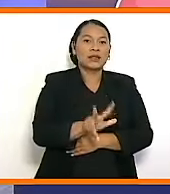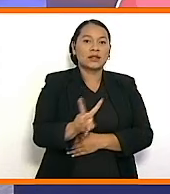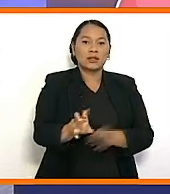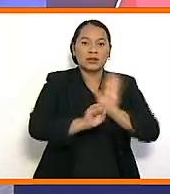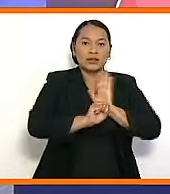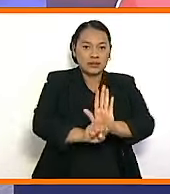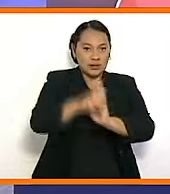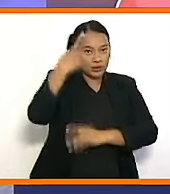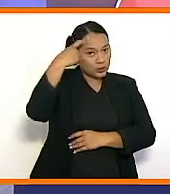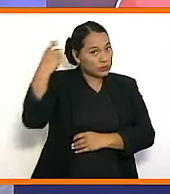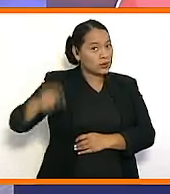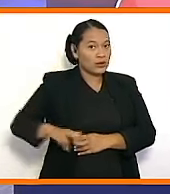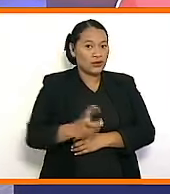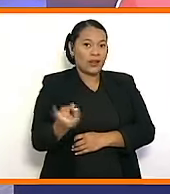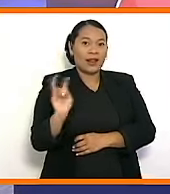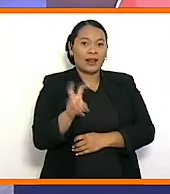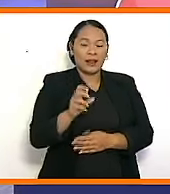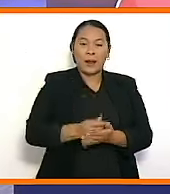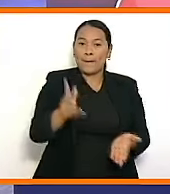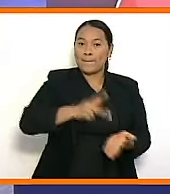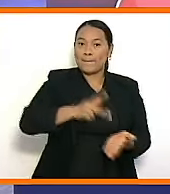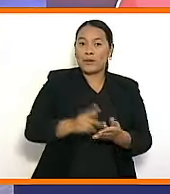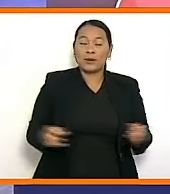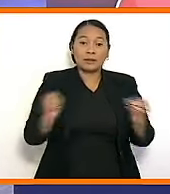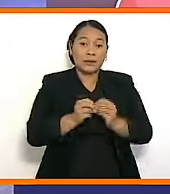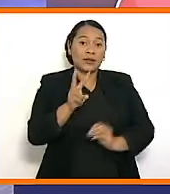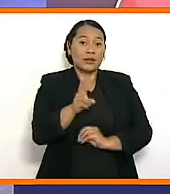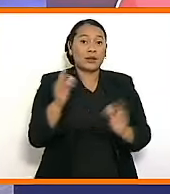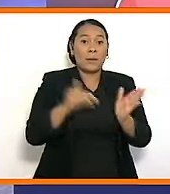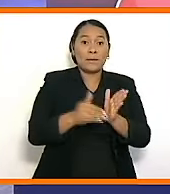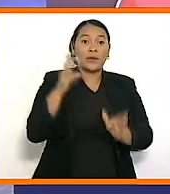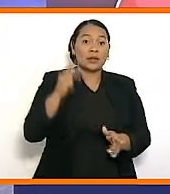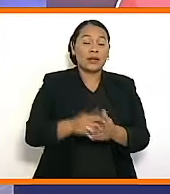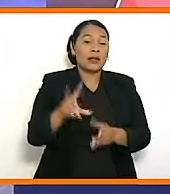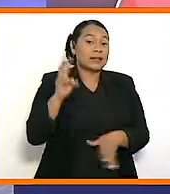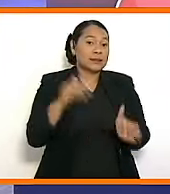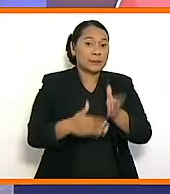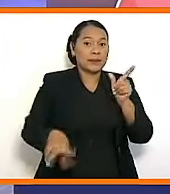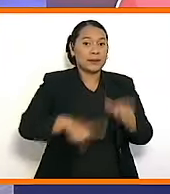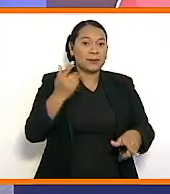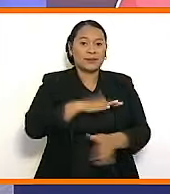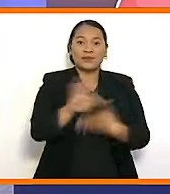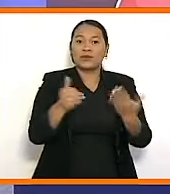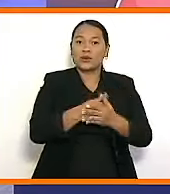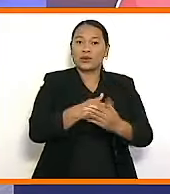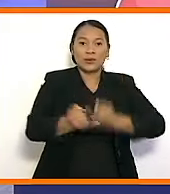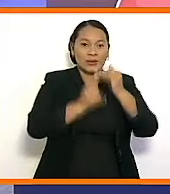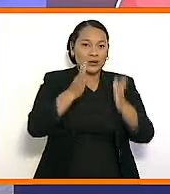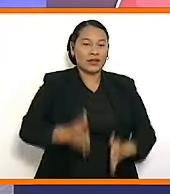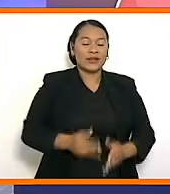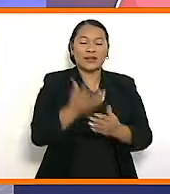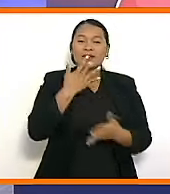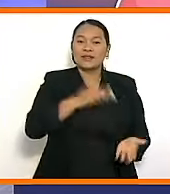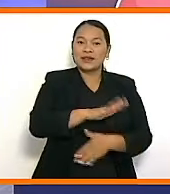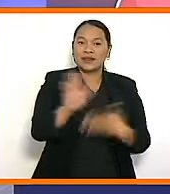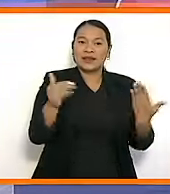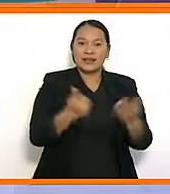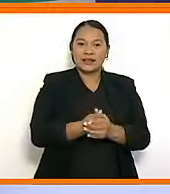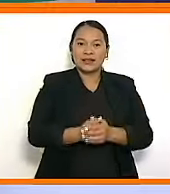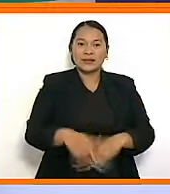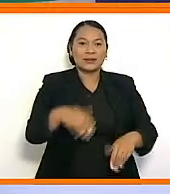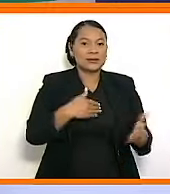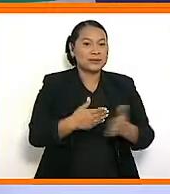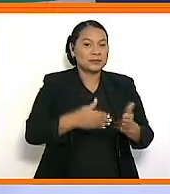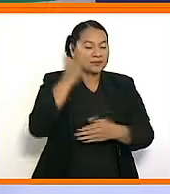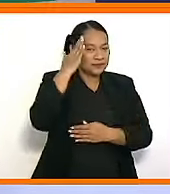culebra, pagando así más de 2.7 millones de lempiras a todos nuestros jugadores. Te deseo suerte porque ahora sí se aproxima tu